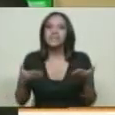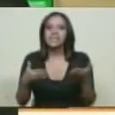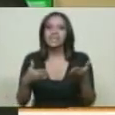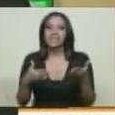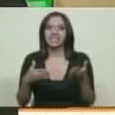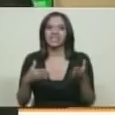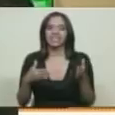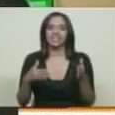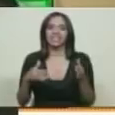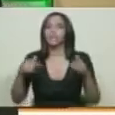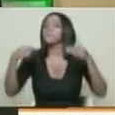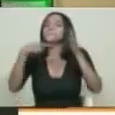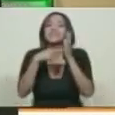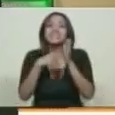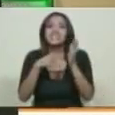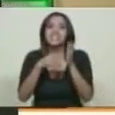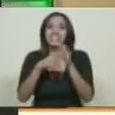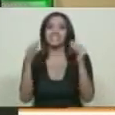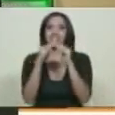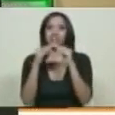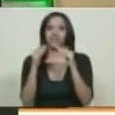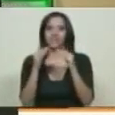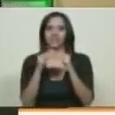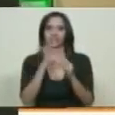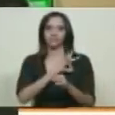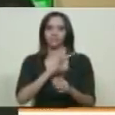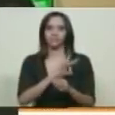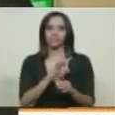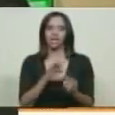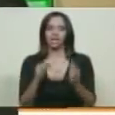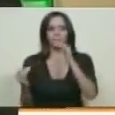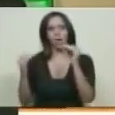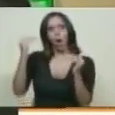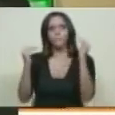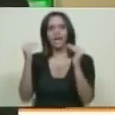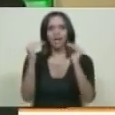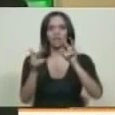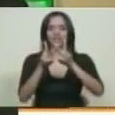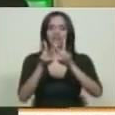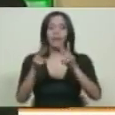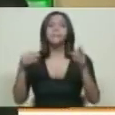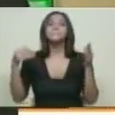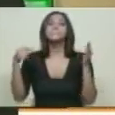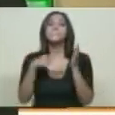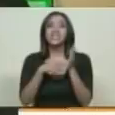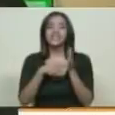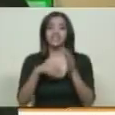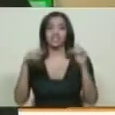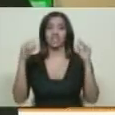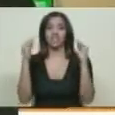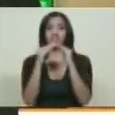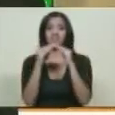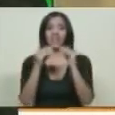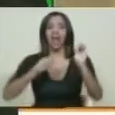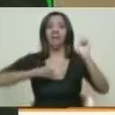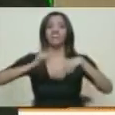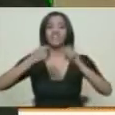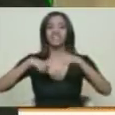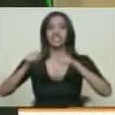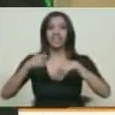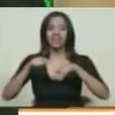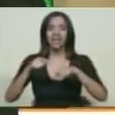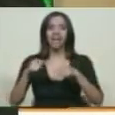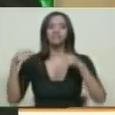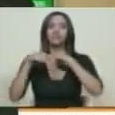de las viviendas sociales, que es aquí un equivalente a Misión Vivienda, ajá, miles de viviendas las han vendido a esos fondos de